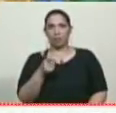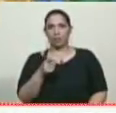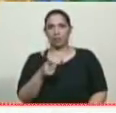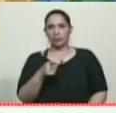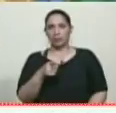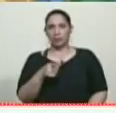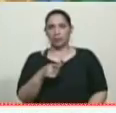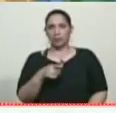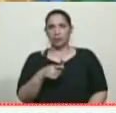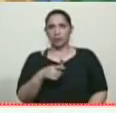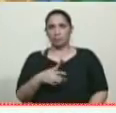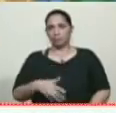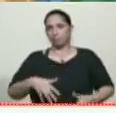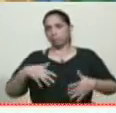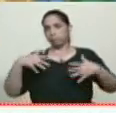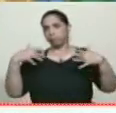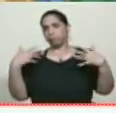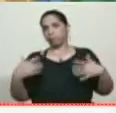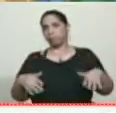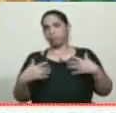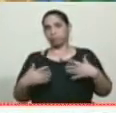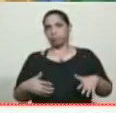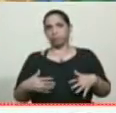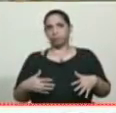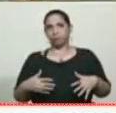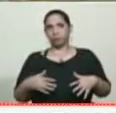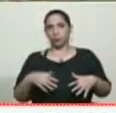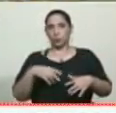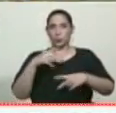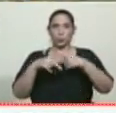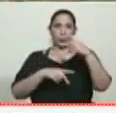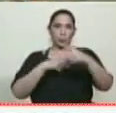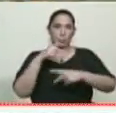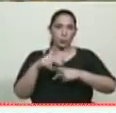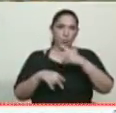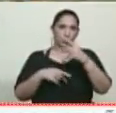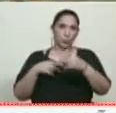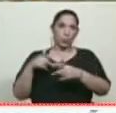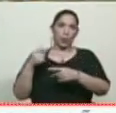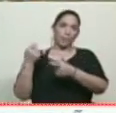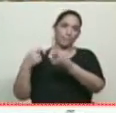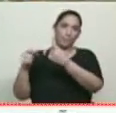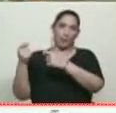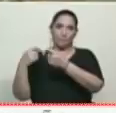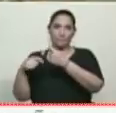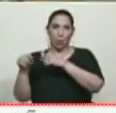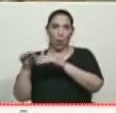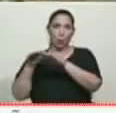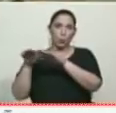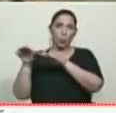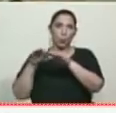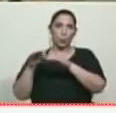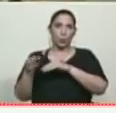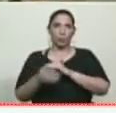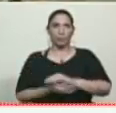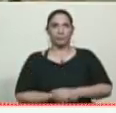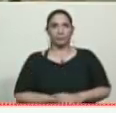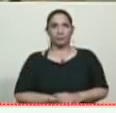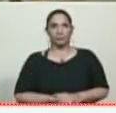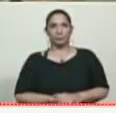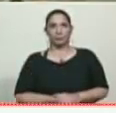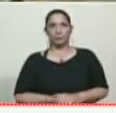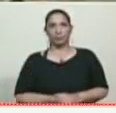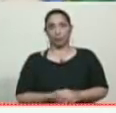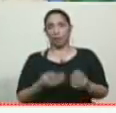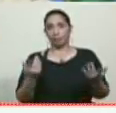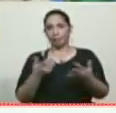riquísimo emporio de producción y de exportación de productos. Mario Sanoja y Iraida Vargas tienen un extraordinario libro